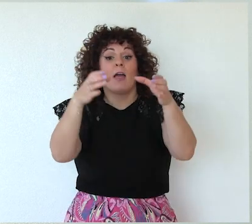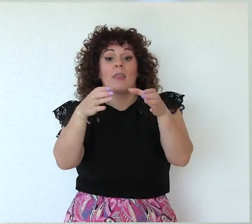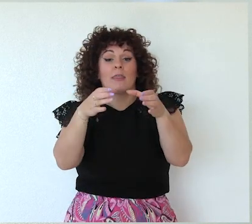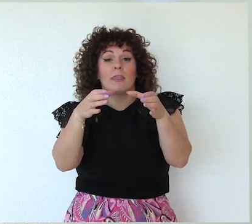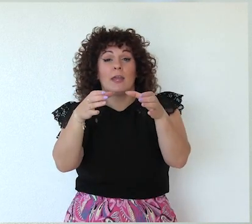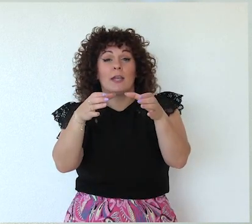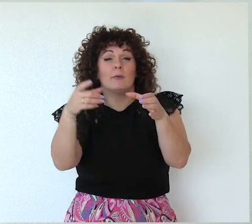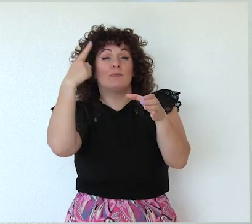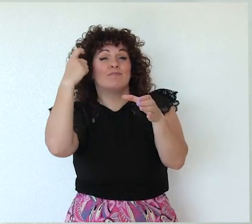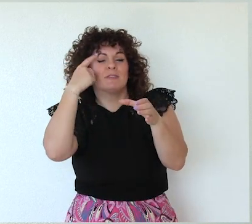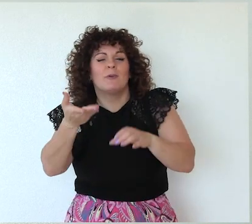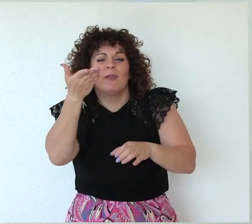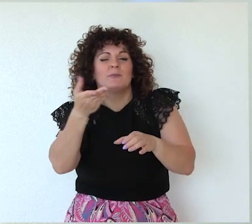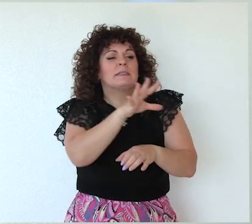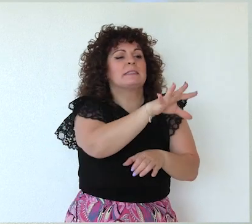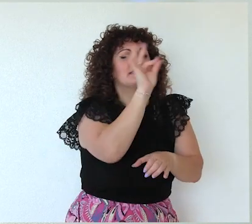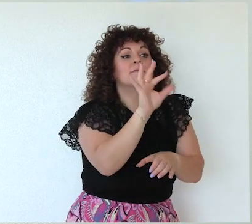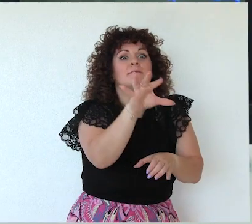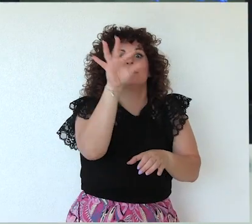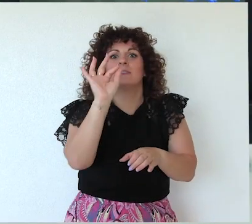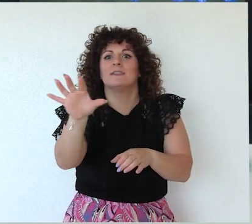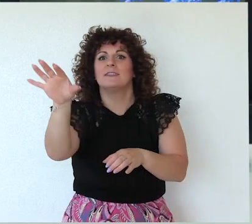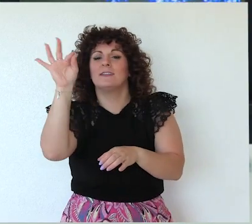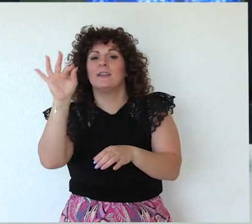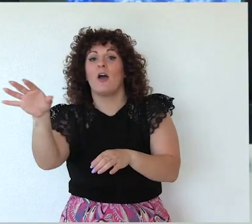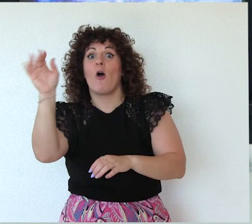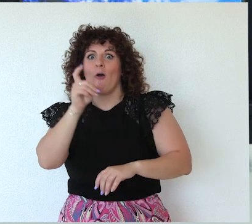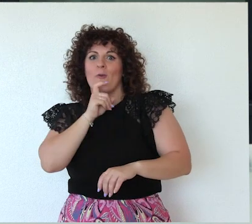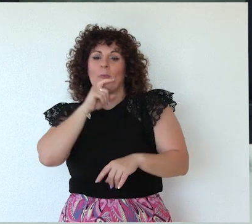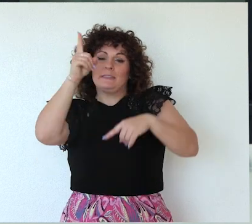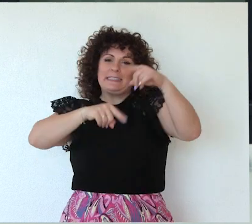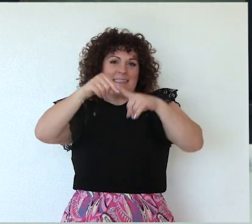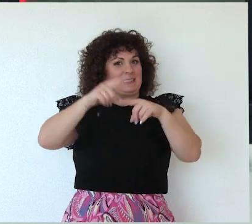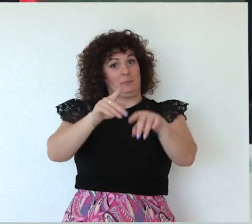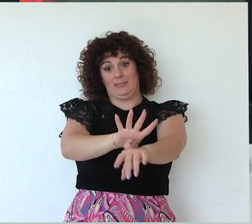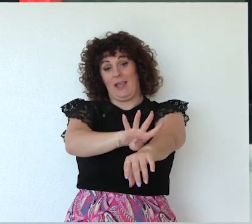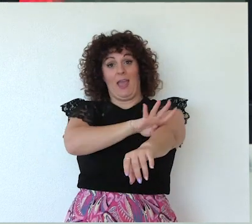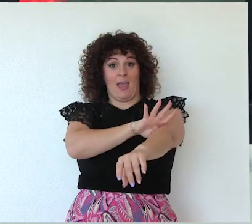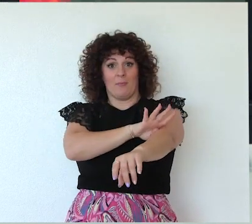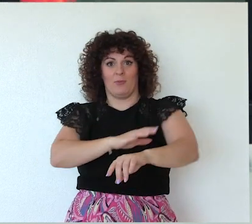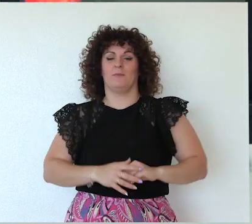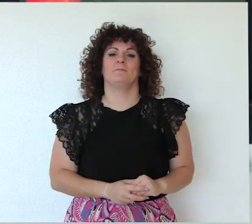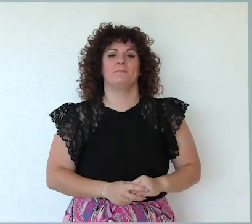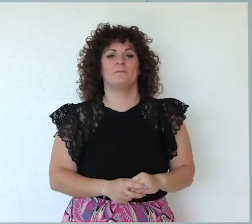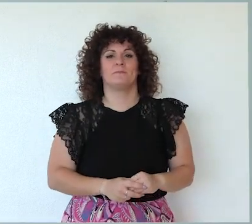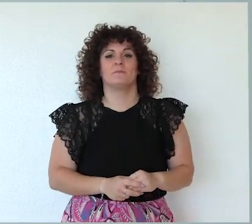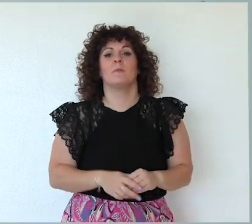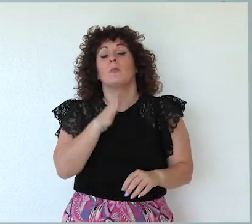cerebro selecciona los recuerdos más importantes dependiendo de la intensidad de la emoción a la que van